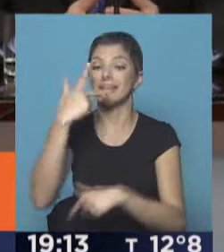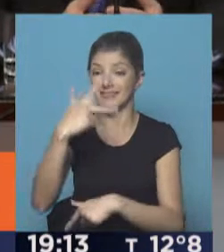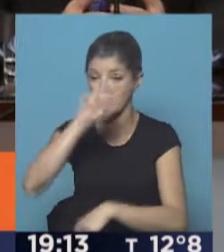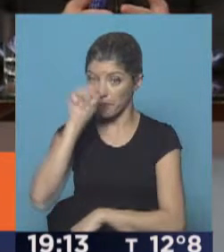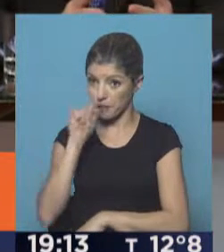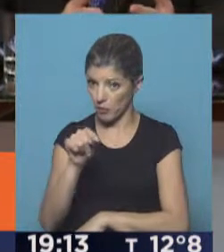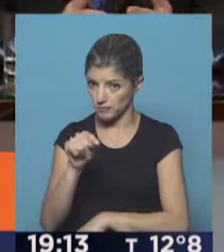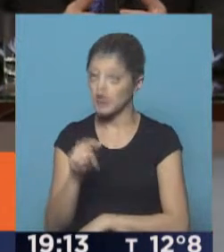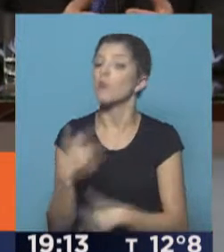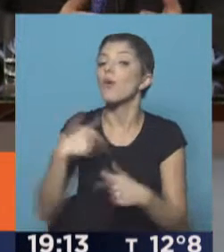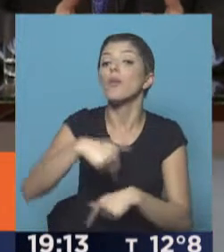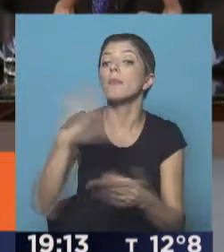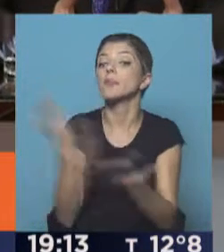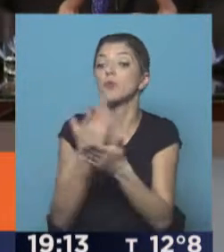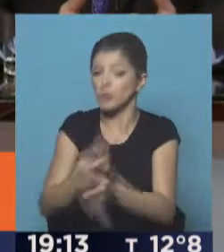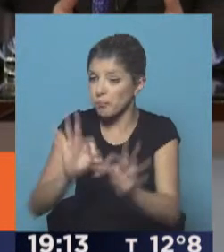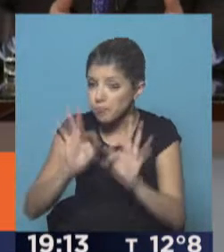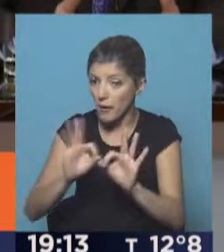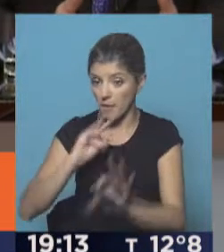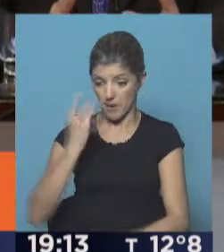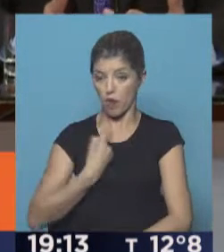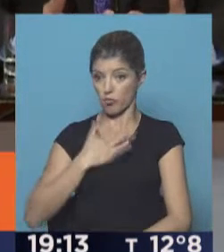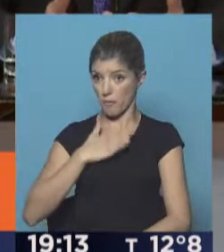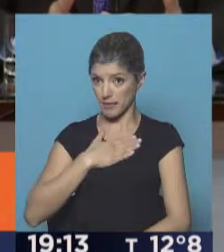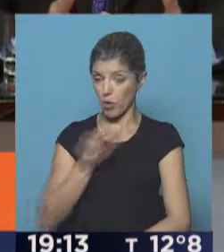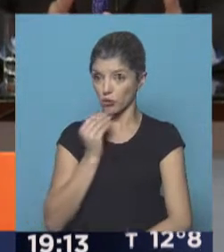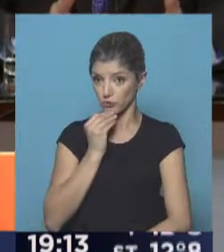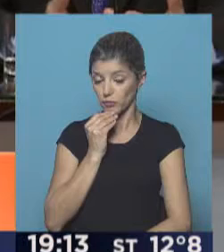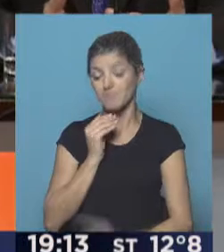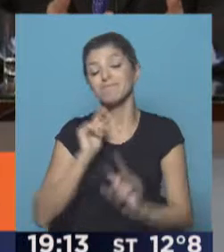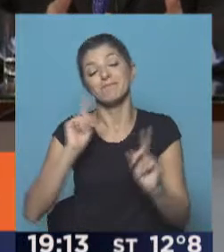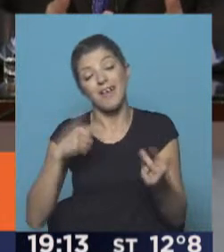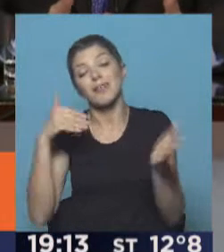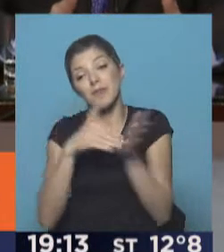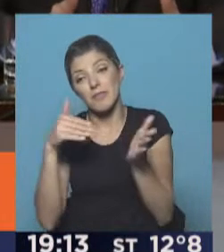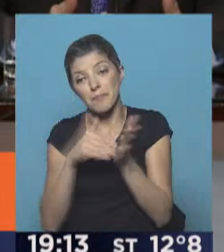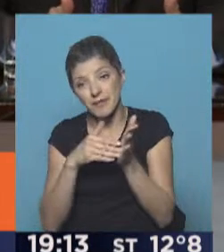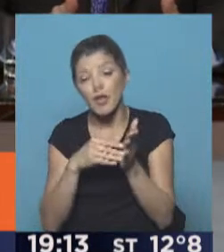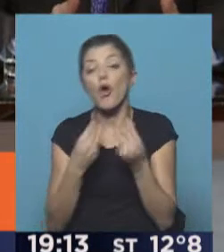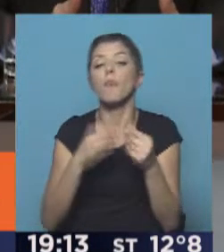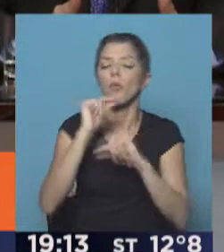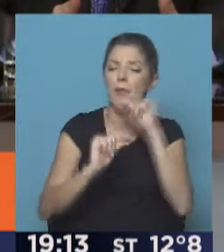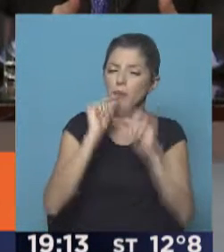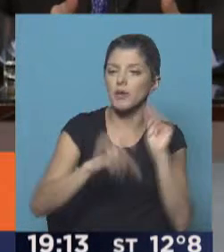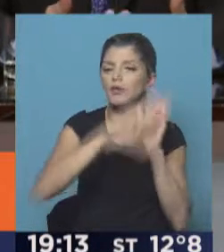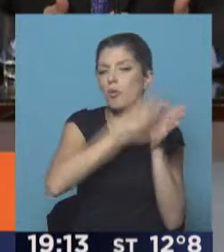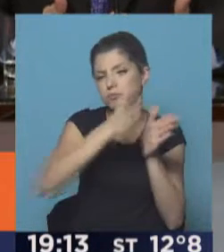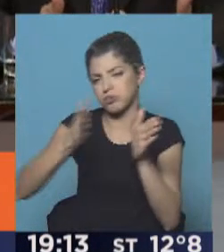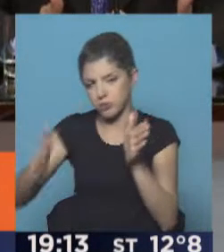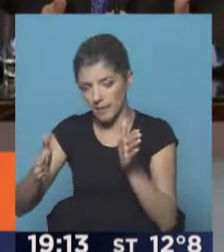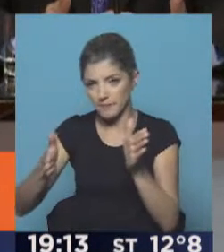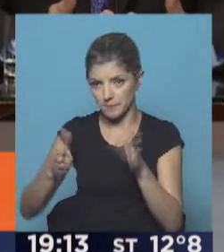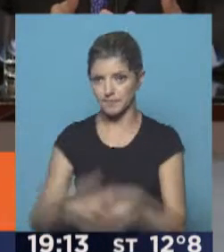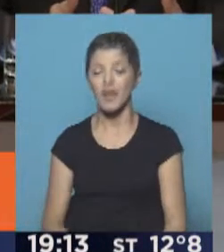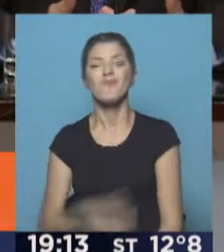a tener suficiente gas, bueno, también depende mucho de cómo podamos estar produciendo esta normalización de los cuadros tarifarios. La